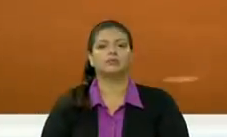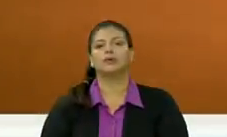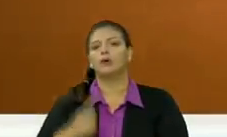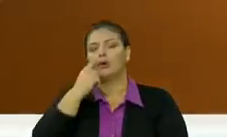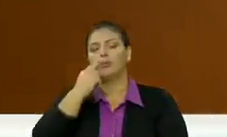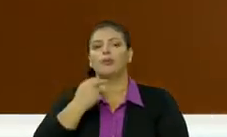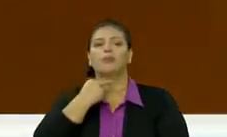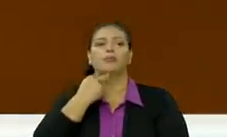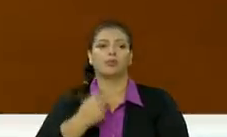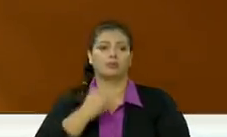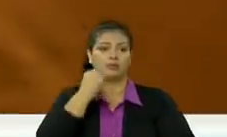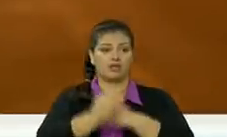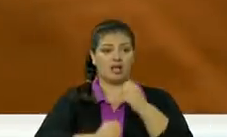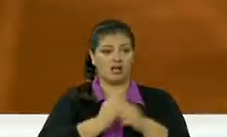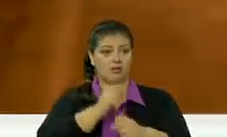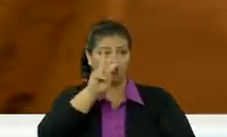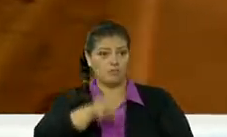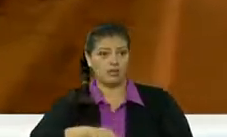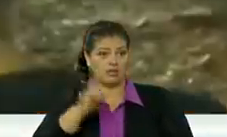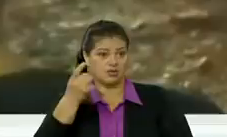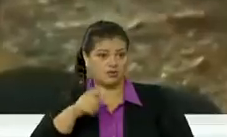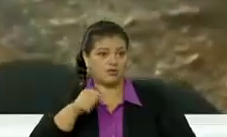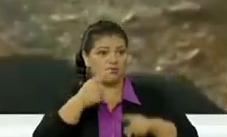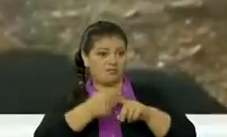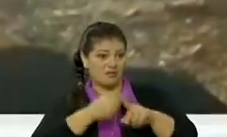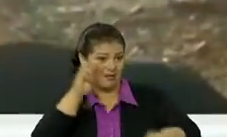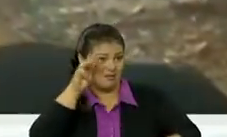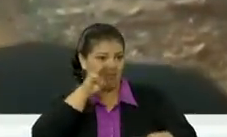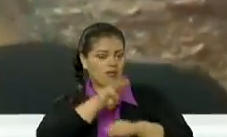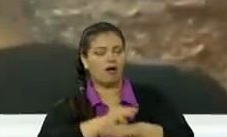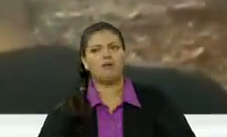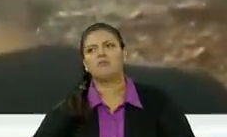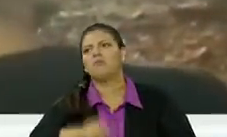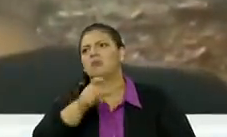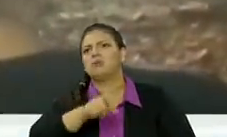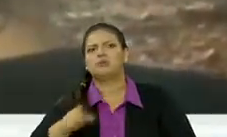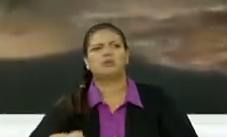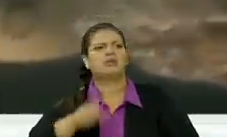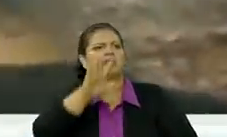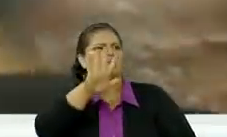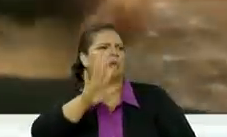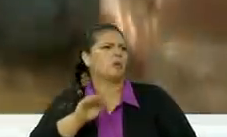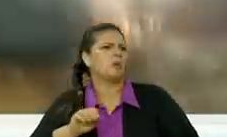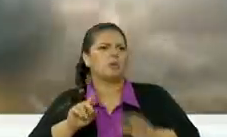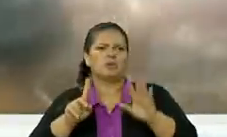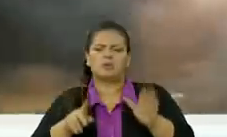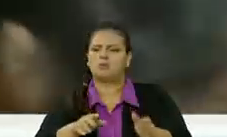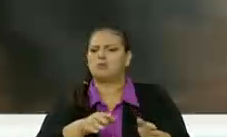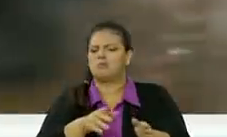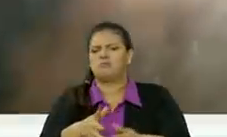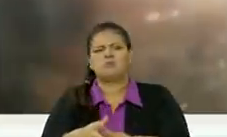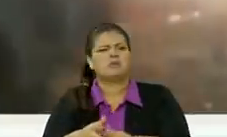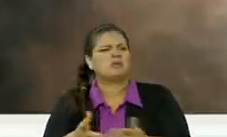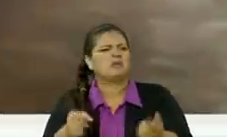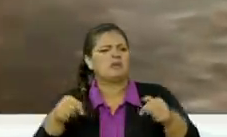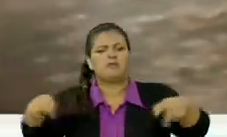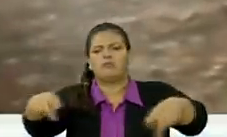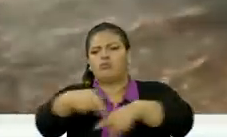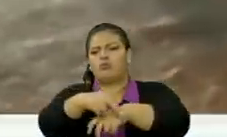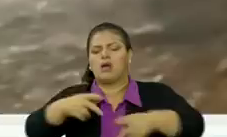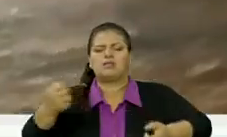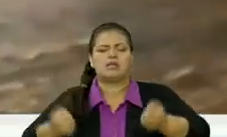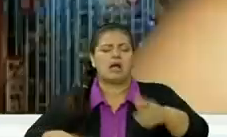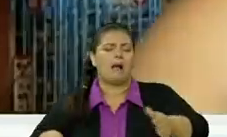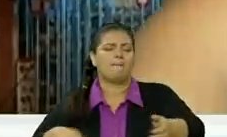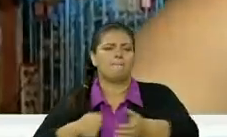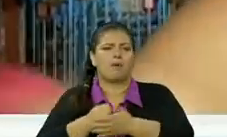En este mes hemos tenido aproximadamente 6 muertos ya. Cinco o 6 muertos. La señora ha venido cruzando, dice, con la hija viniendo del colegio. Ella del trabajo y ella